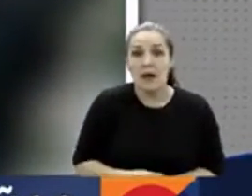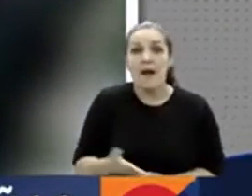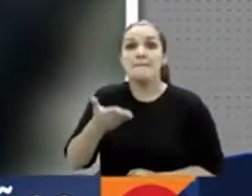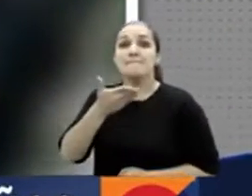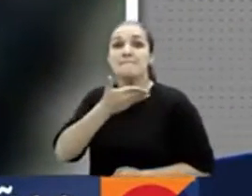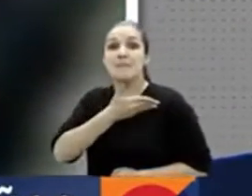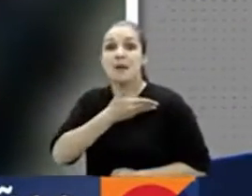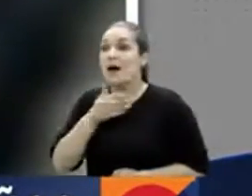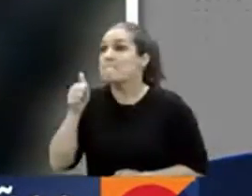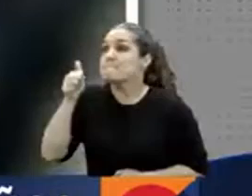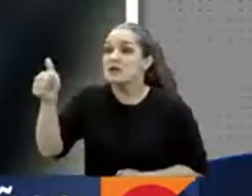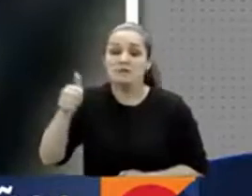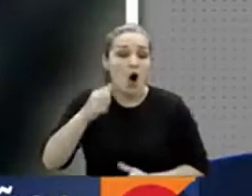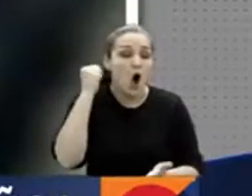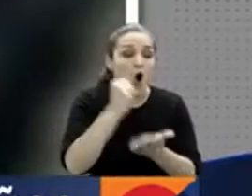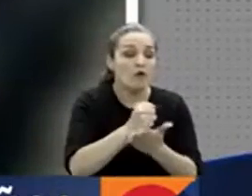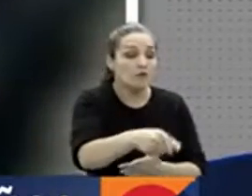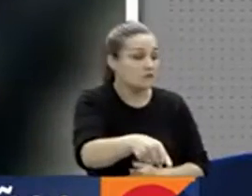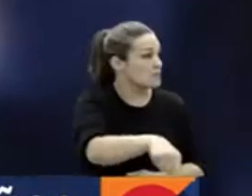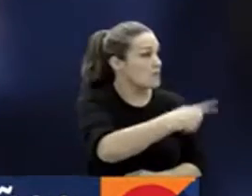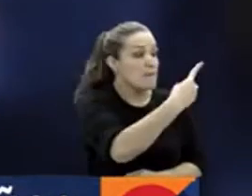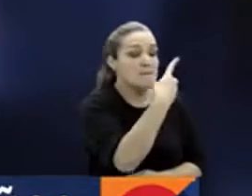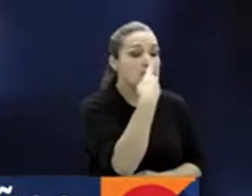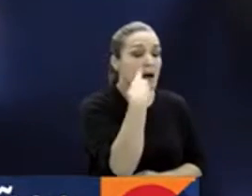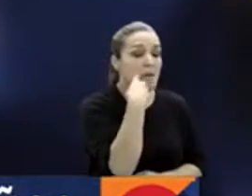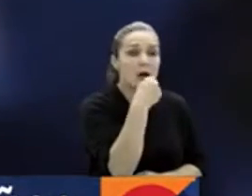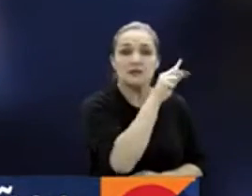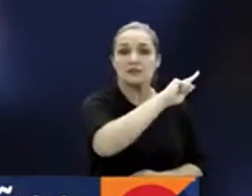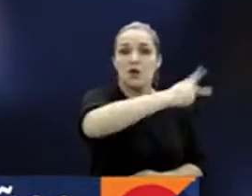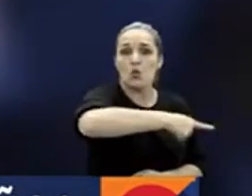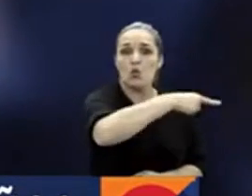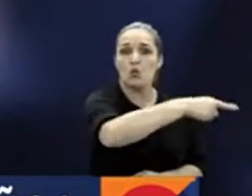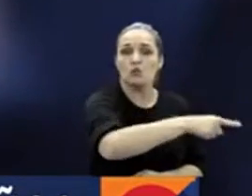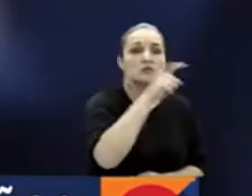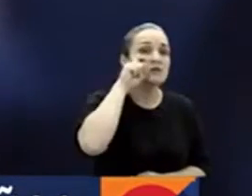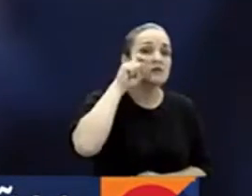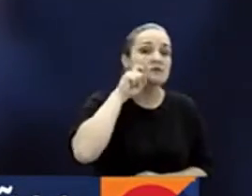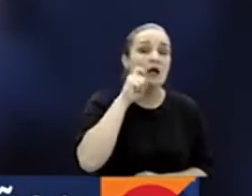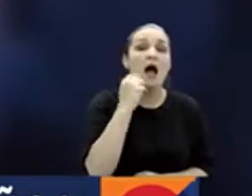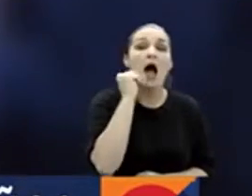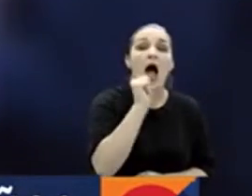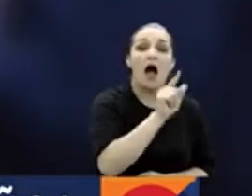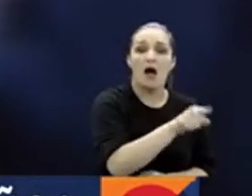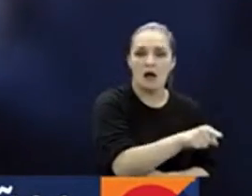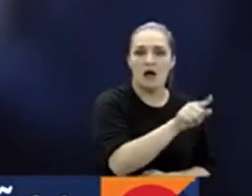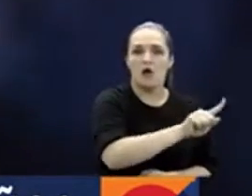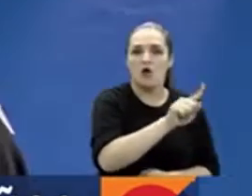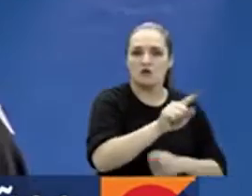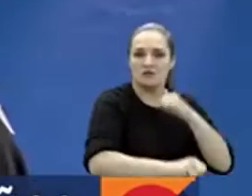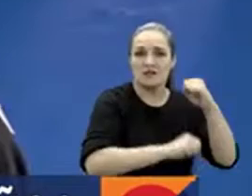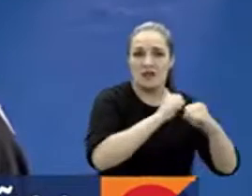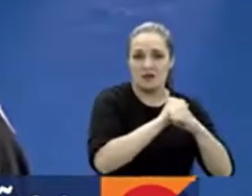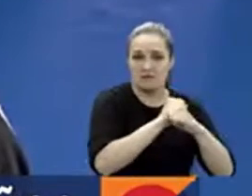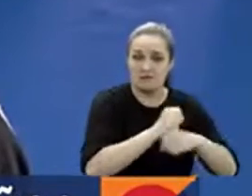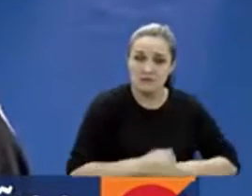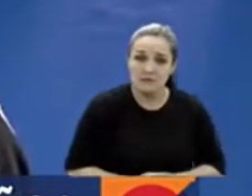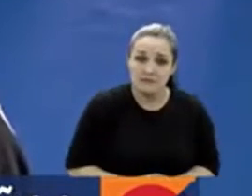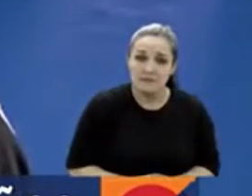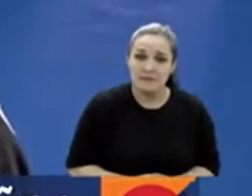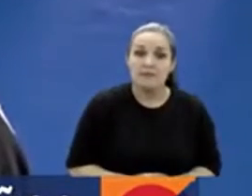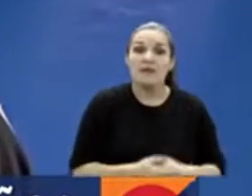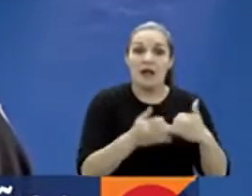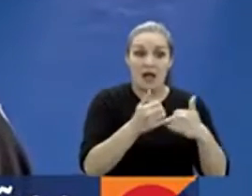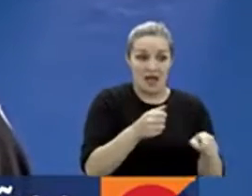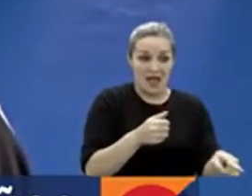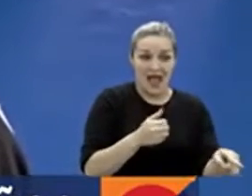a su hija a aceptar los abusos sexuales de su padrastro desde que la menor tenía 11 años, según la fiscalía. Según la investigación, la